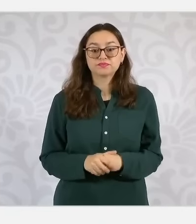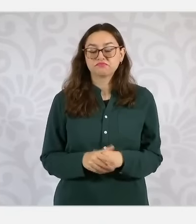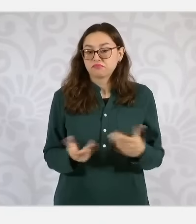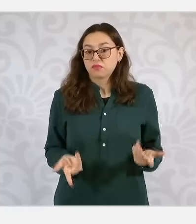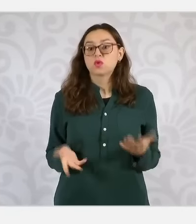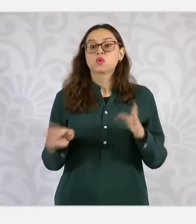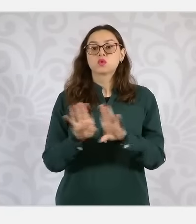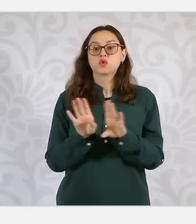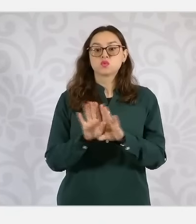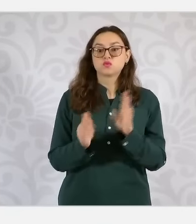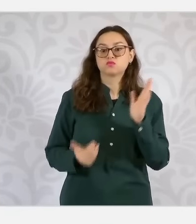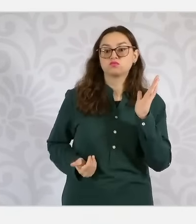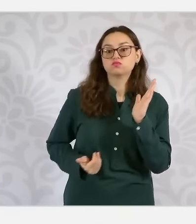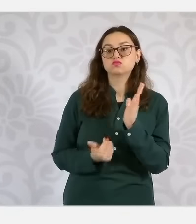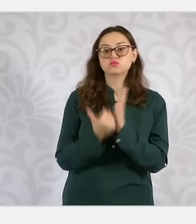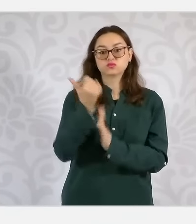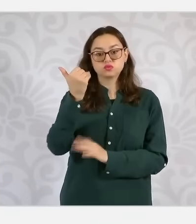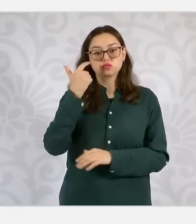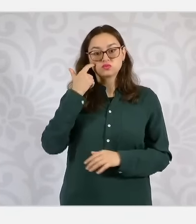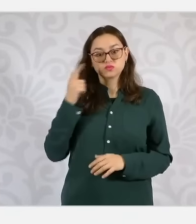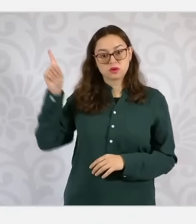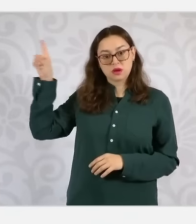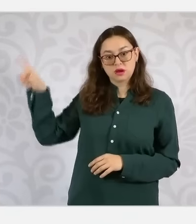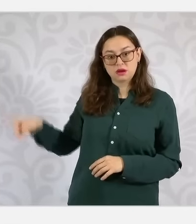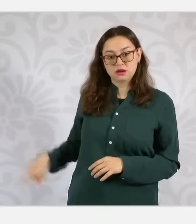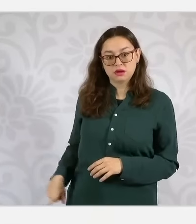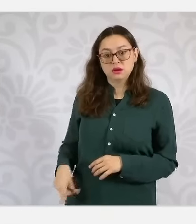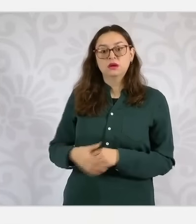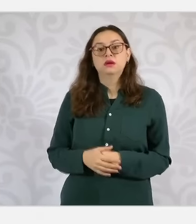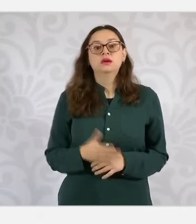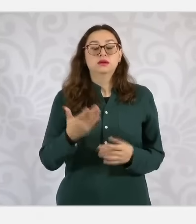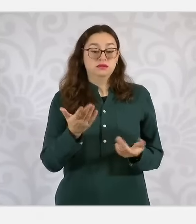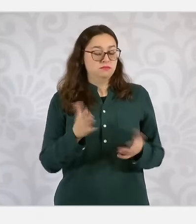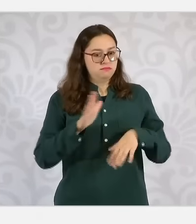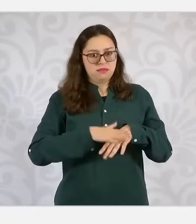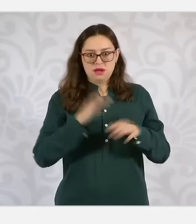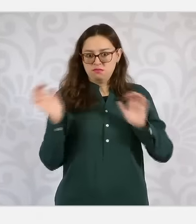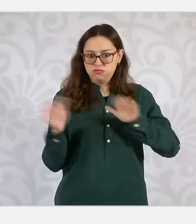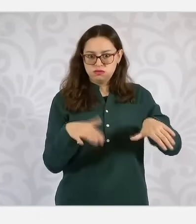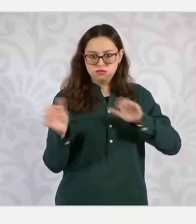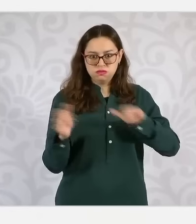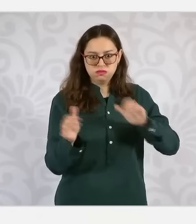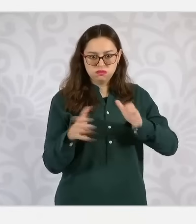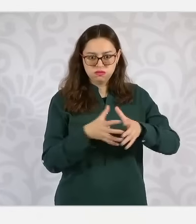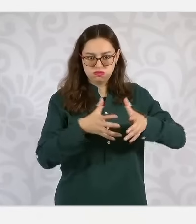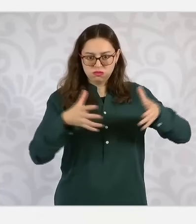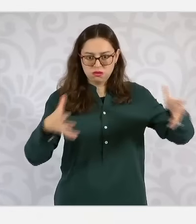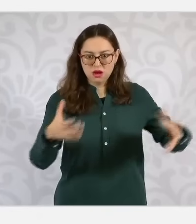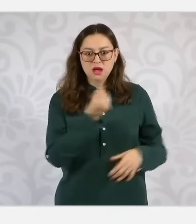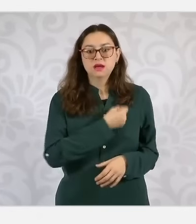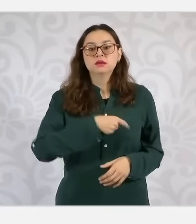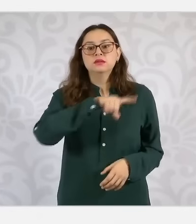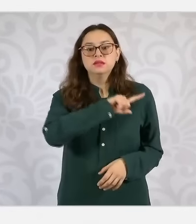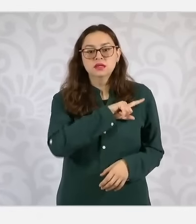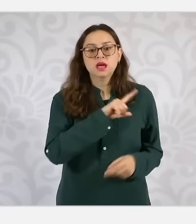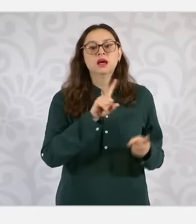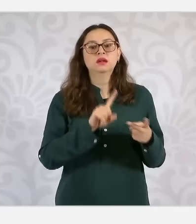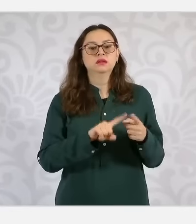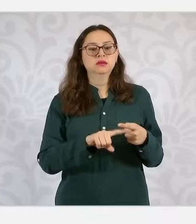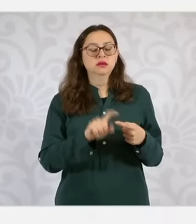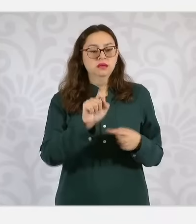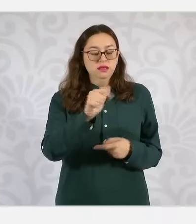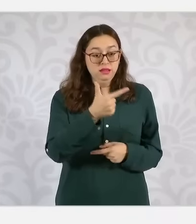tenemos. Las carreras que han crecido más rápido son las carreras de salud, particularmente medicina. Tenemos 27,000